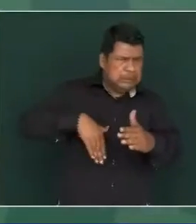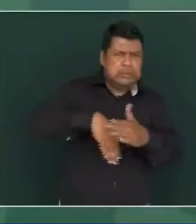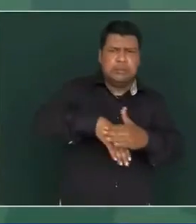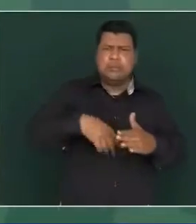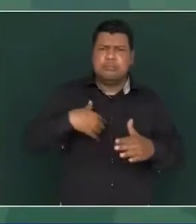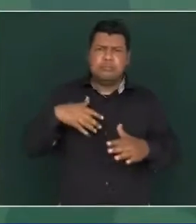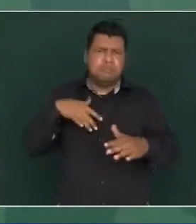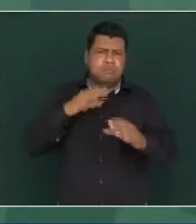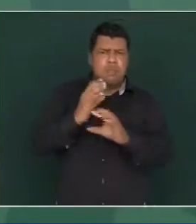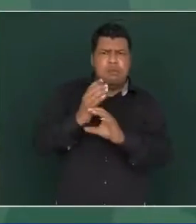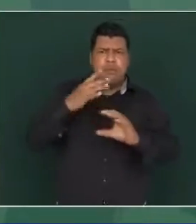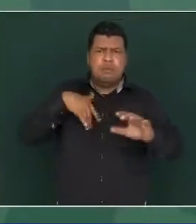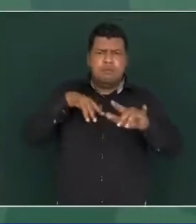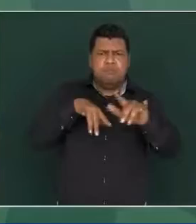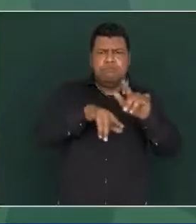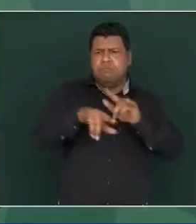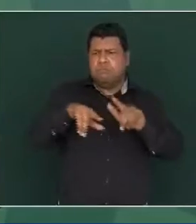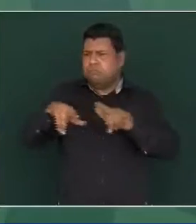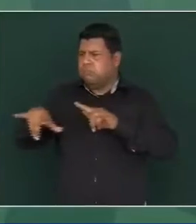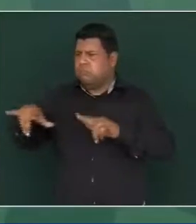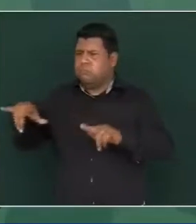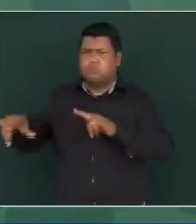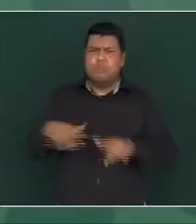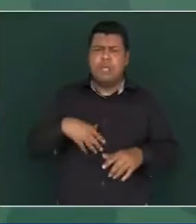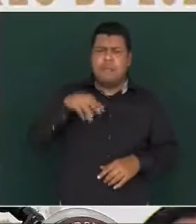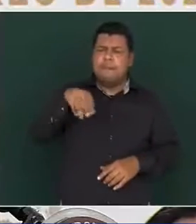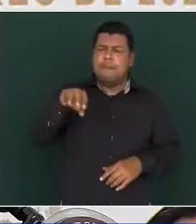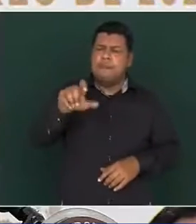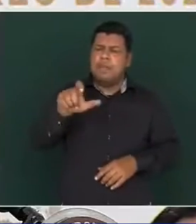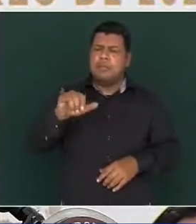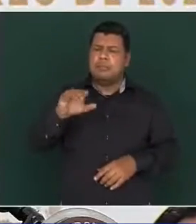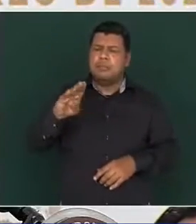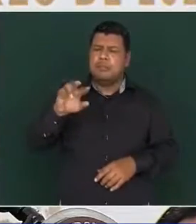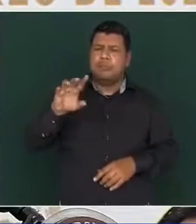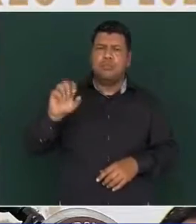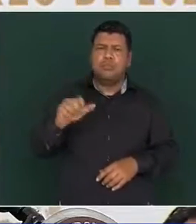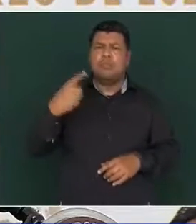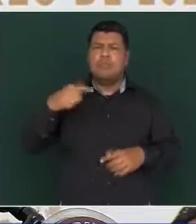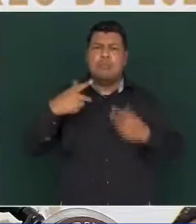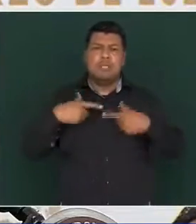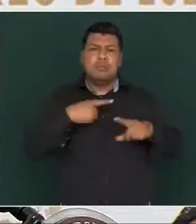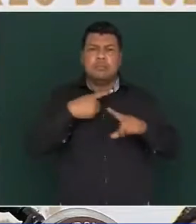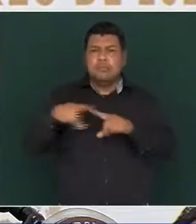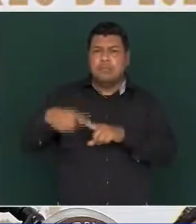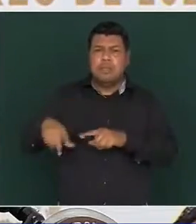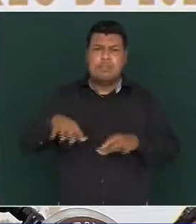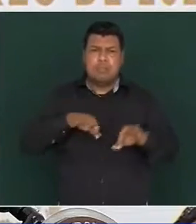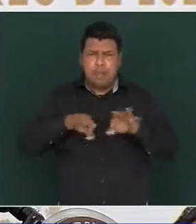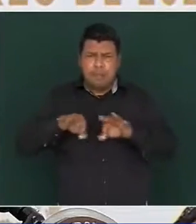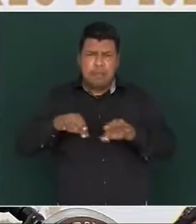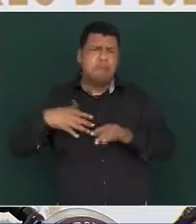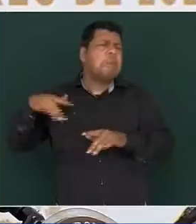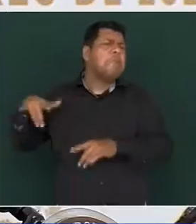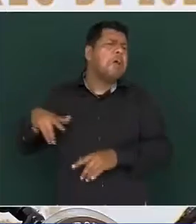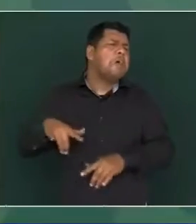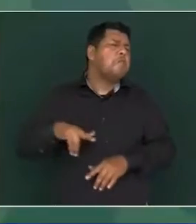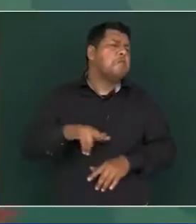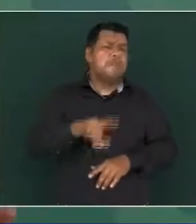los autobuses, para el Mexibus, para que puedan llegar, bajar tanto trabajadores o pasajeros.